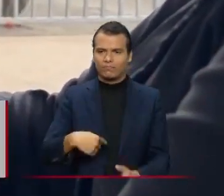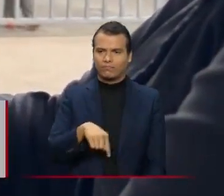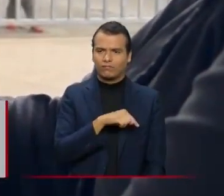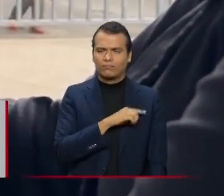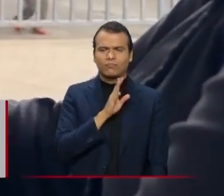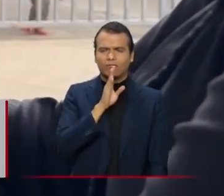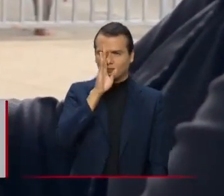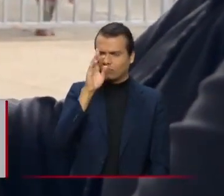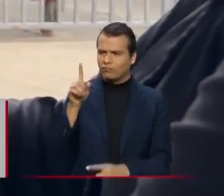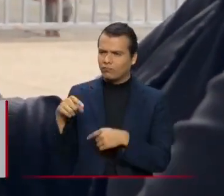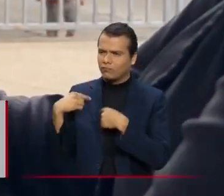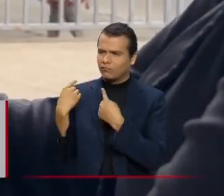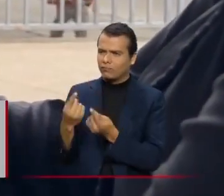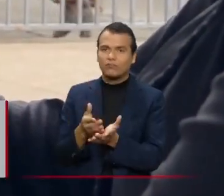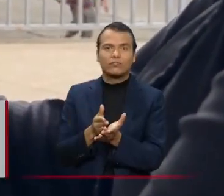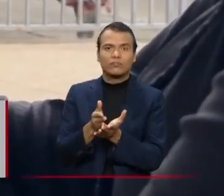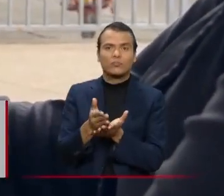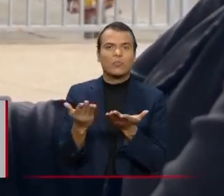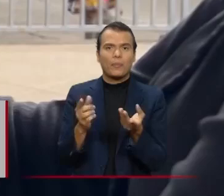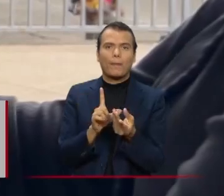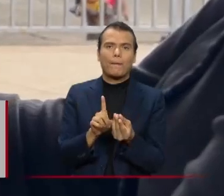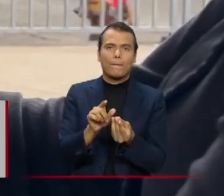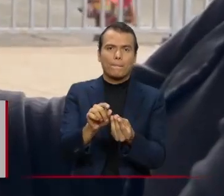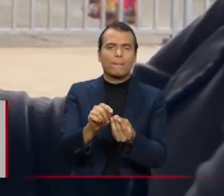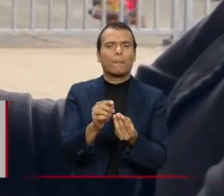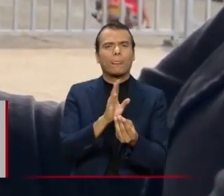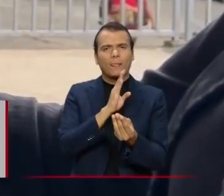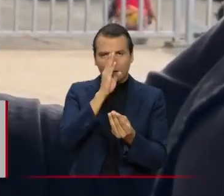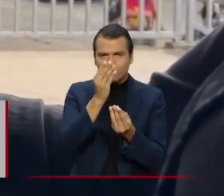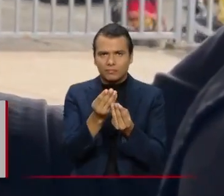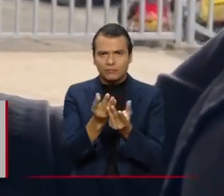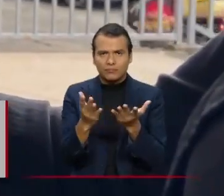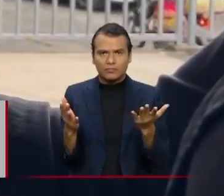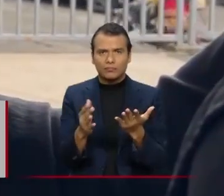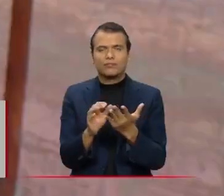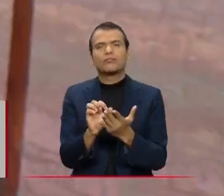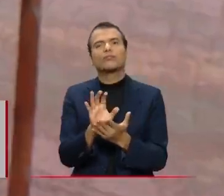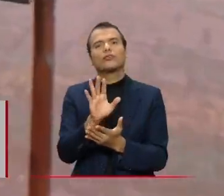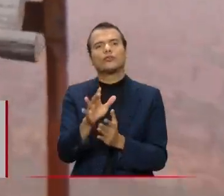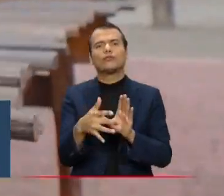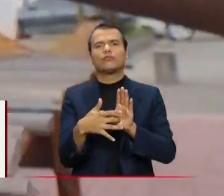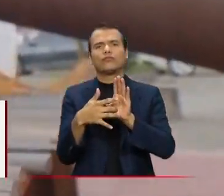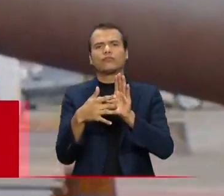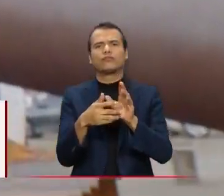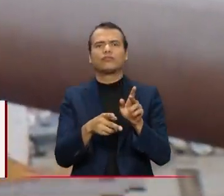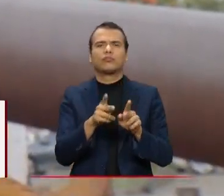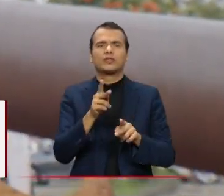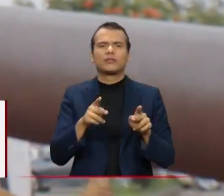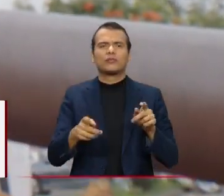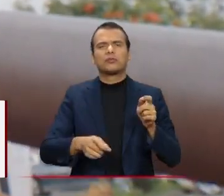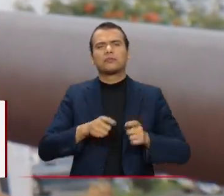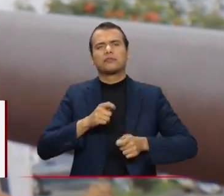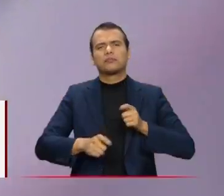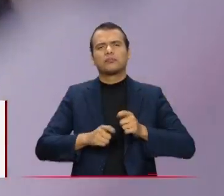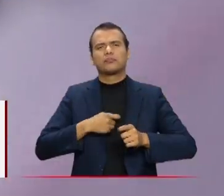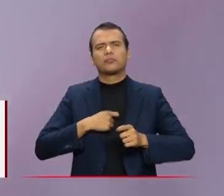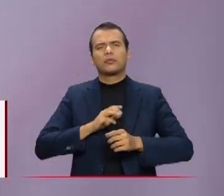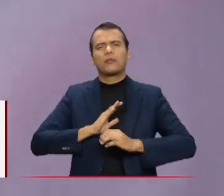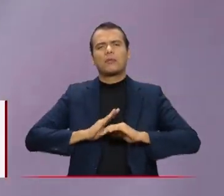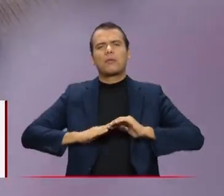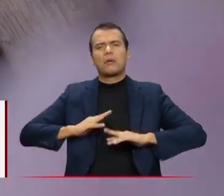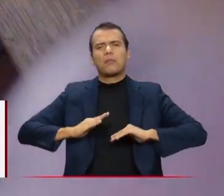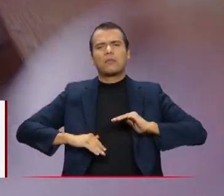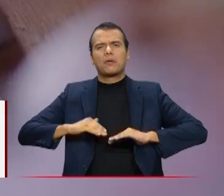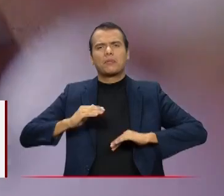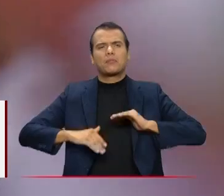semilleros musicales, de las tradiciones del Pacífico Sur. Va a haber marimberos, cununeros,